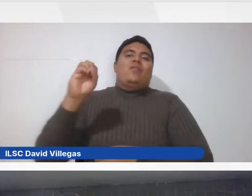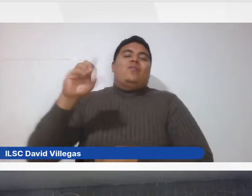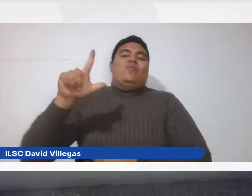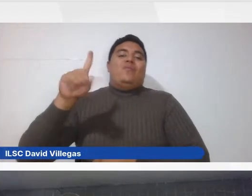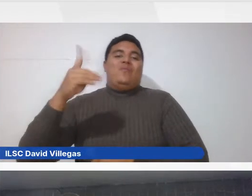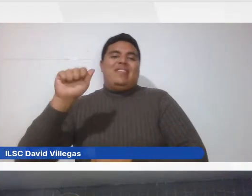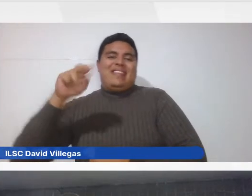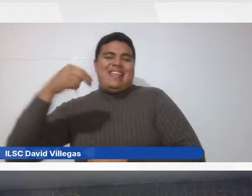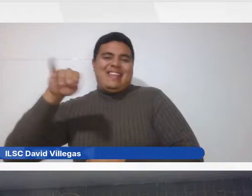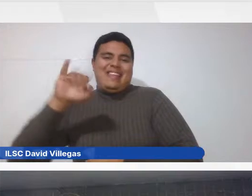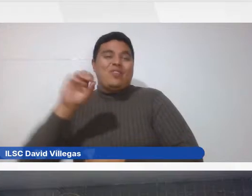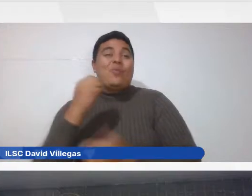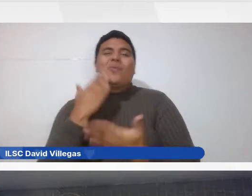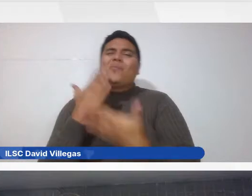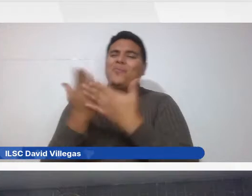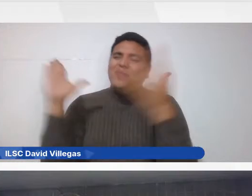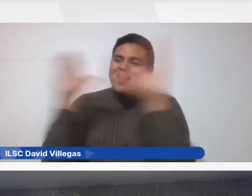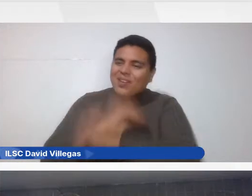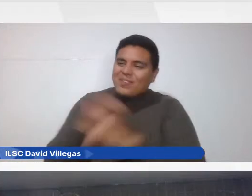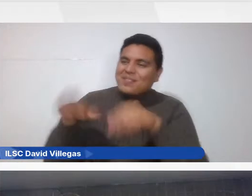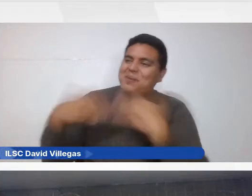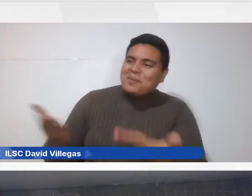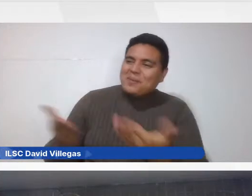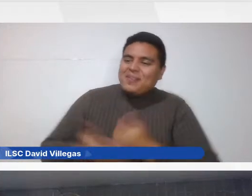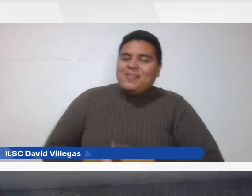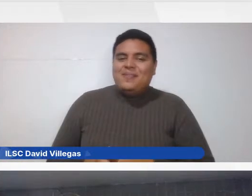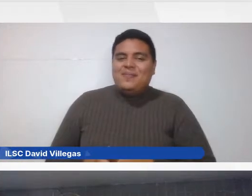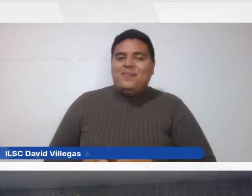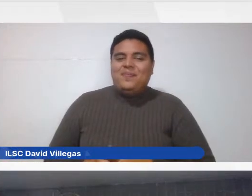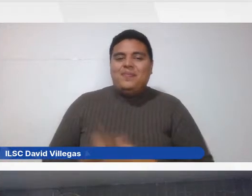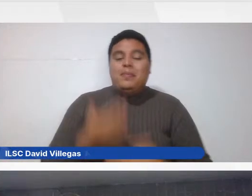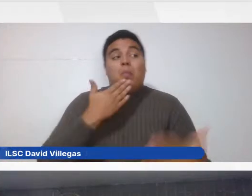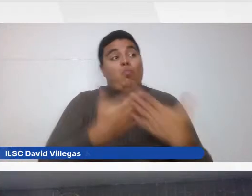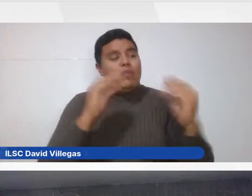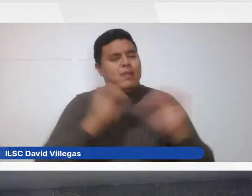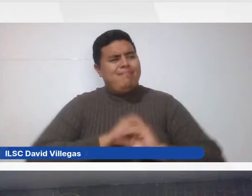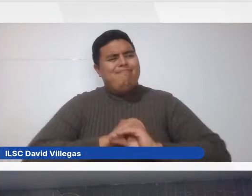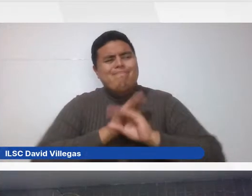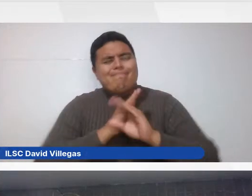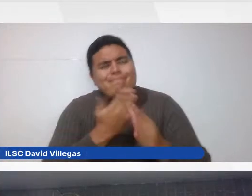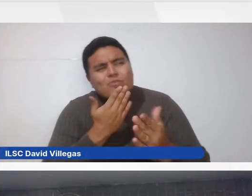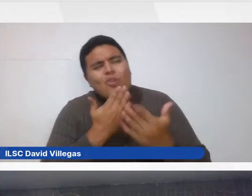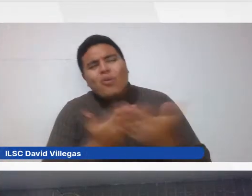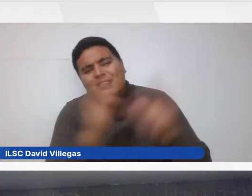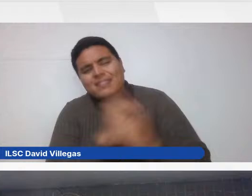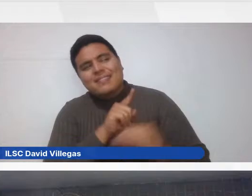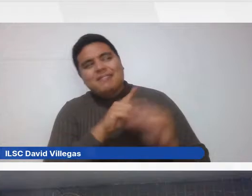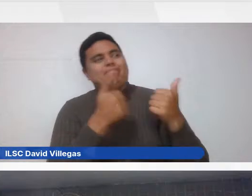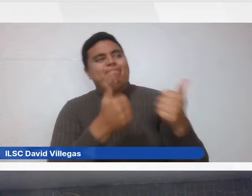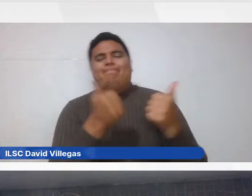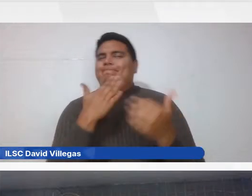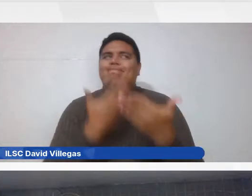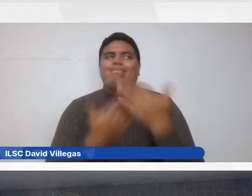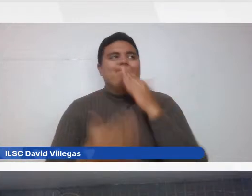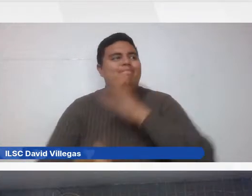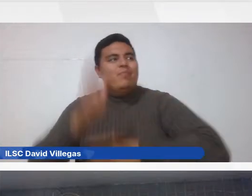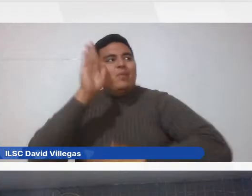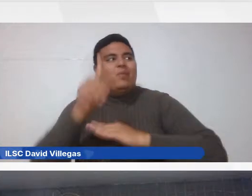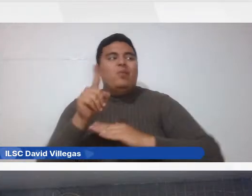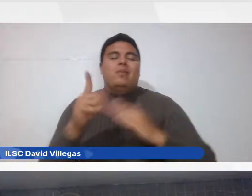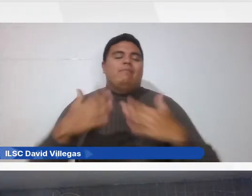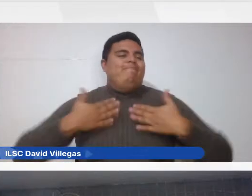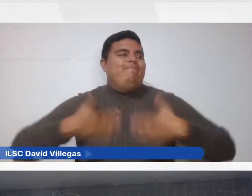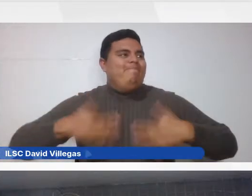encuentra? Muy buenas noches, Oscar. Muy bien, gracias a Dios. Complacida de estar con ustedes nuevamente para contar